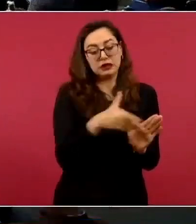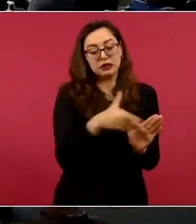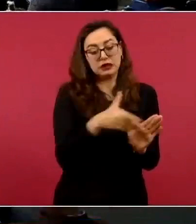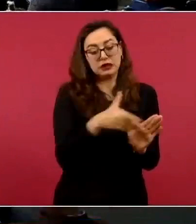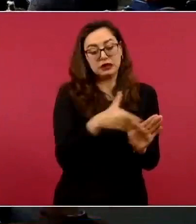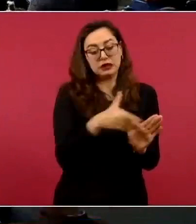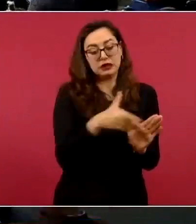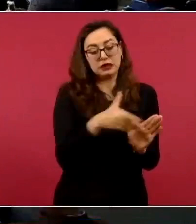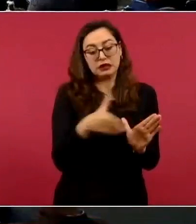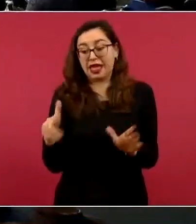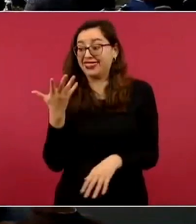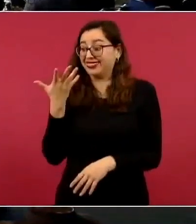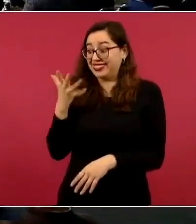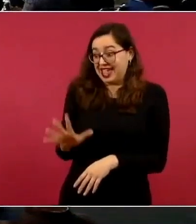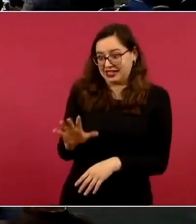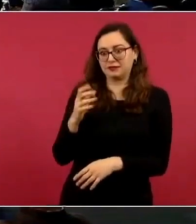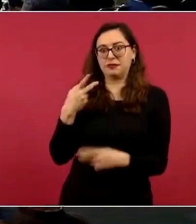1 y rechazaban.